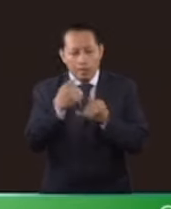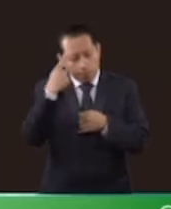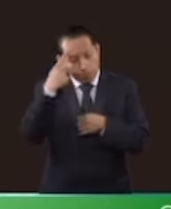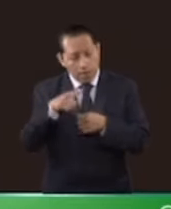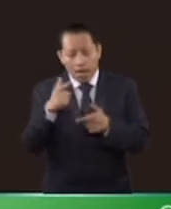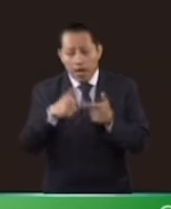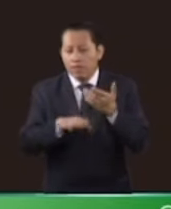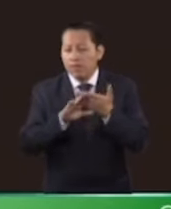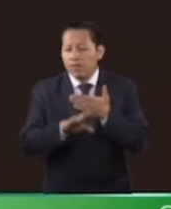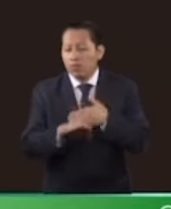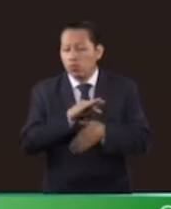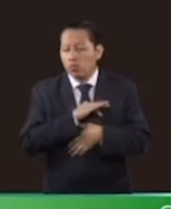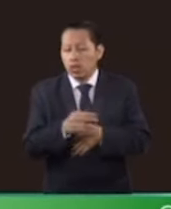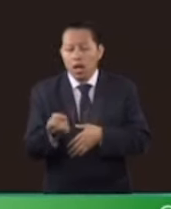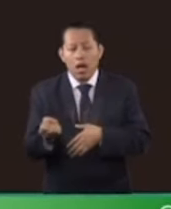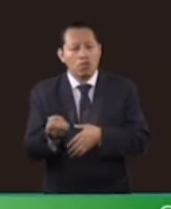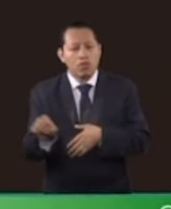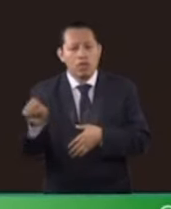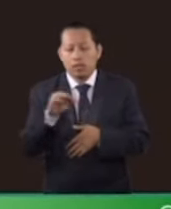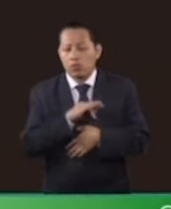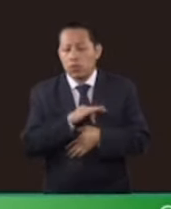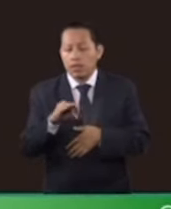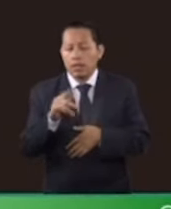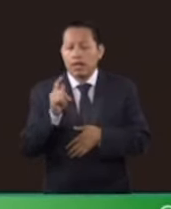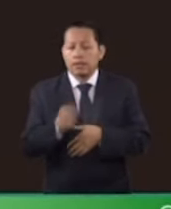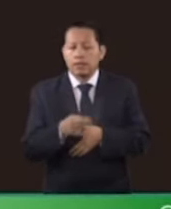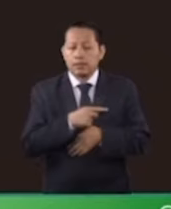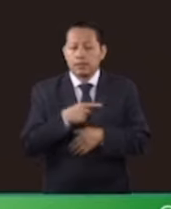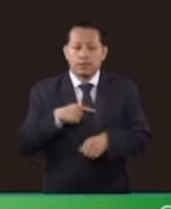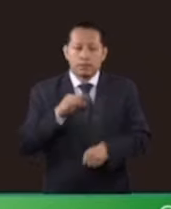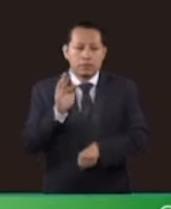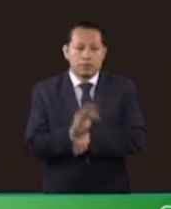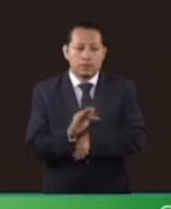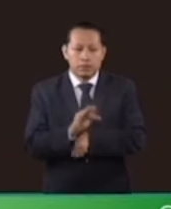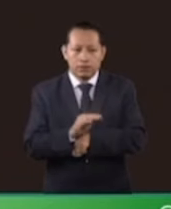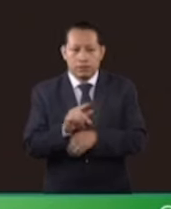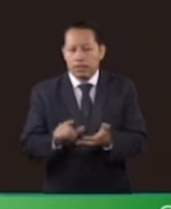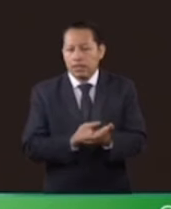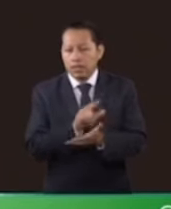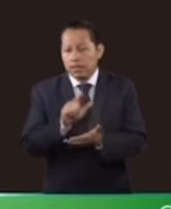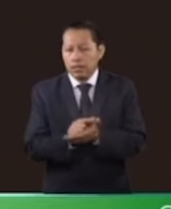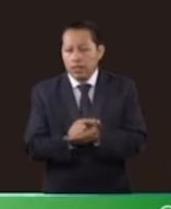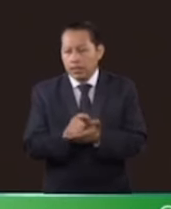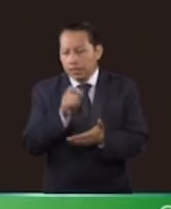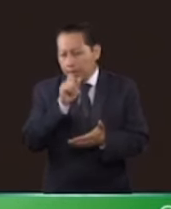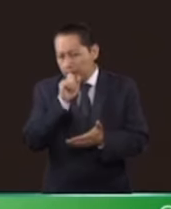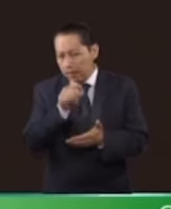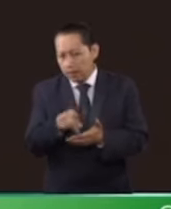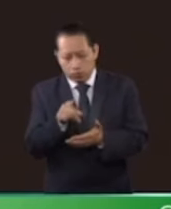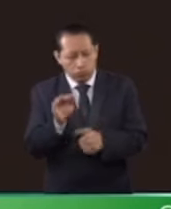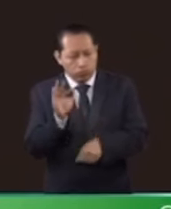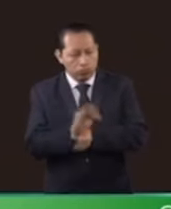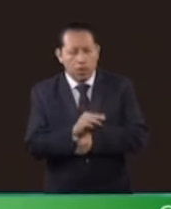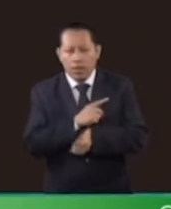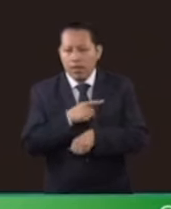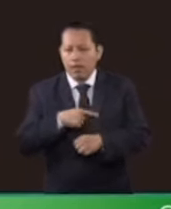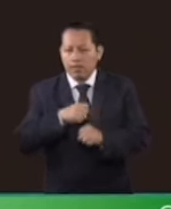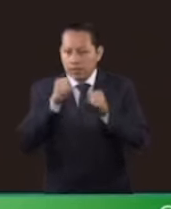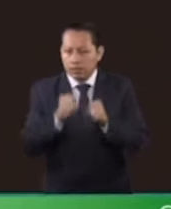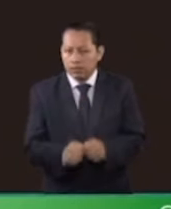prevenirlo es obligado ser el marco jurídico mismo que debe